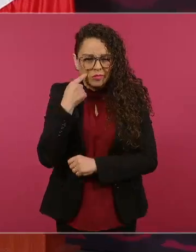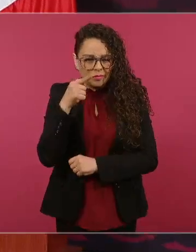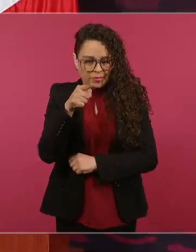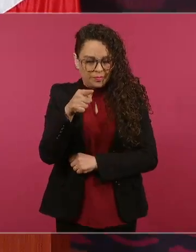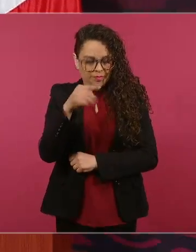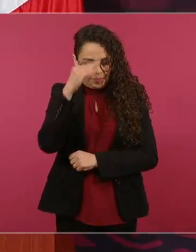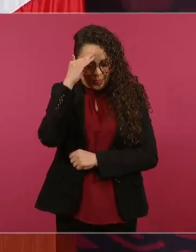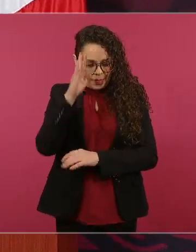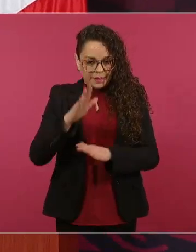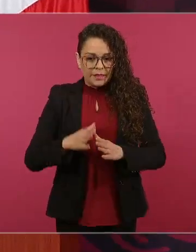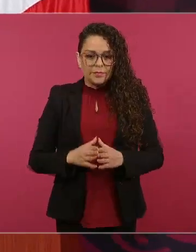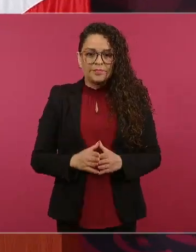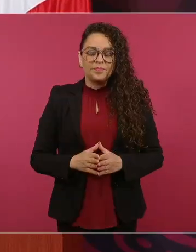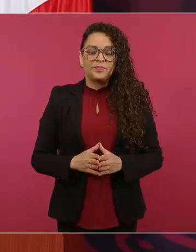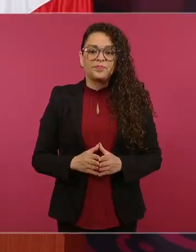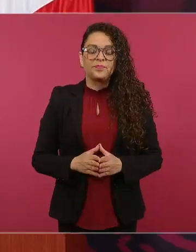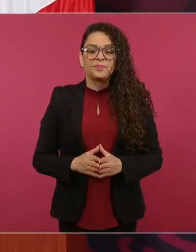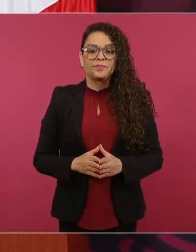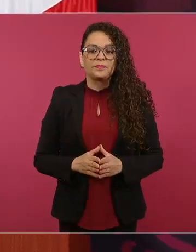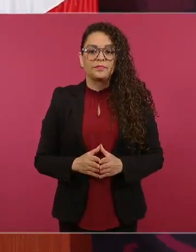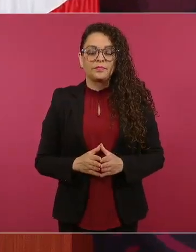a los que